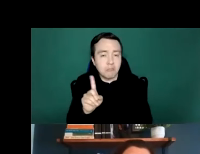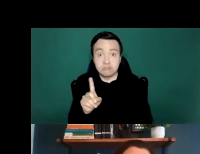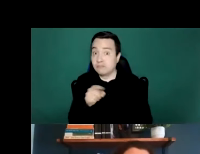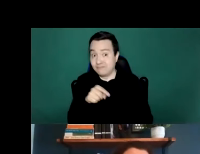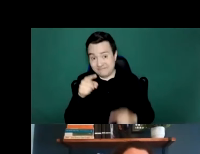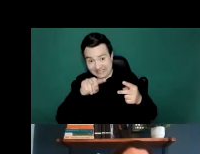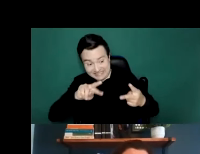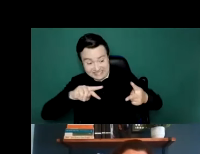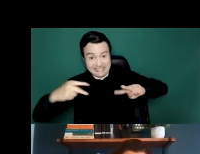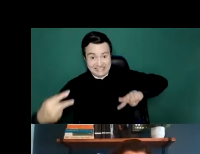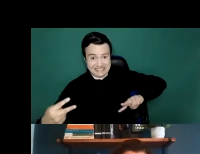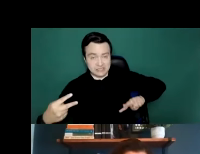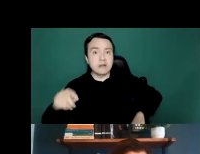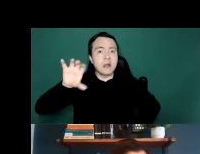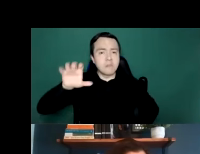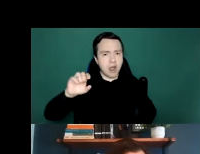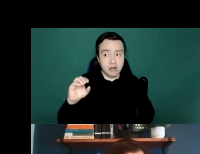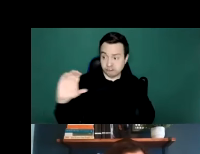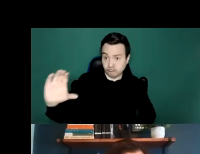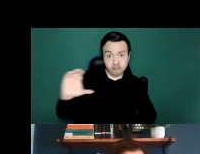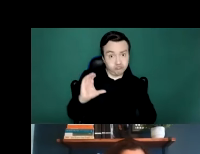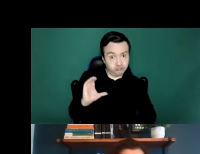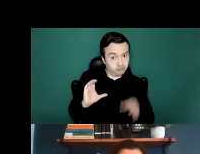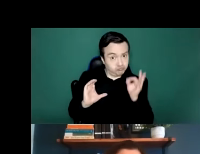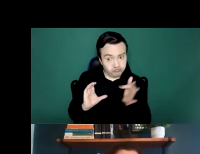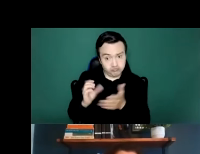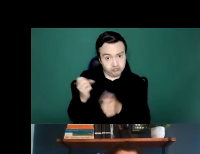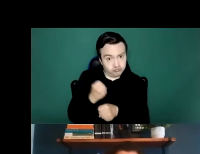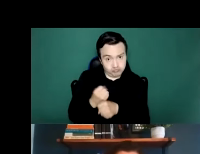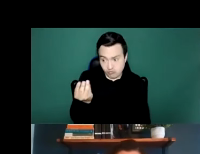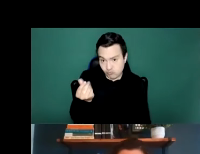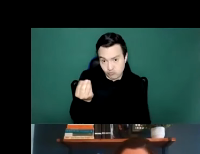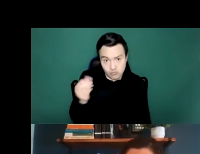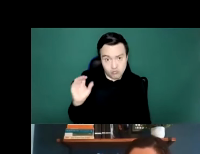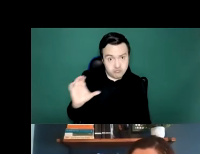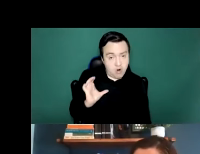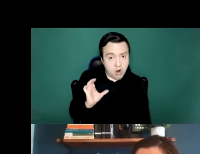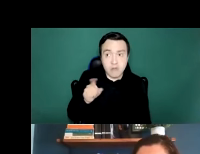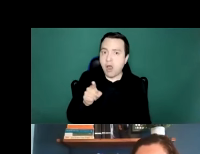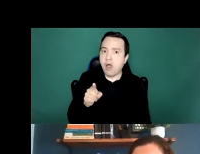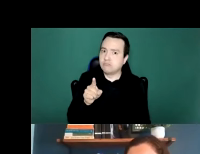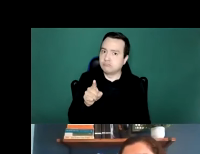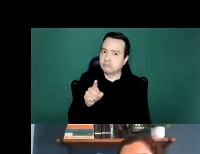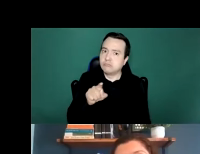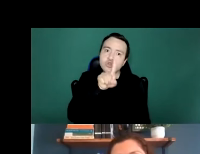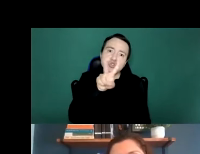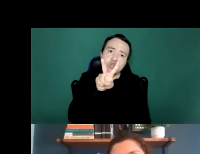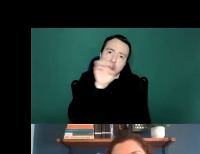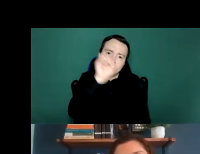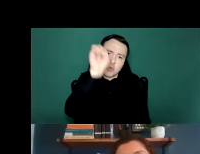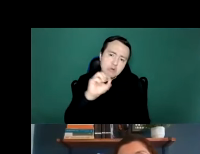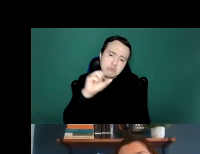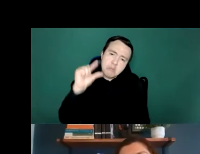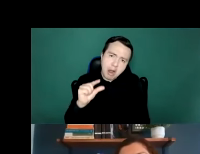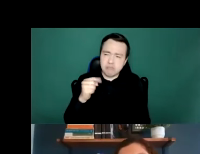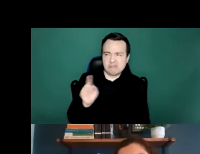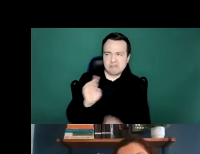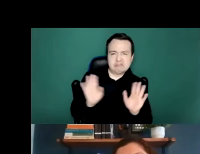donde esa cifra es del 12%. Ahora, no buscar atención de salud tiene implicancias muy importantes. En